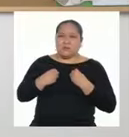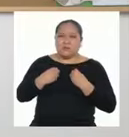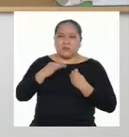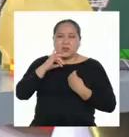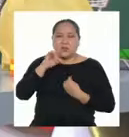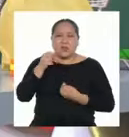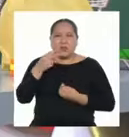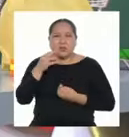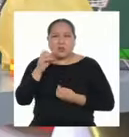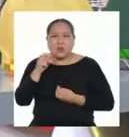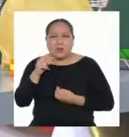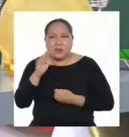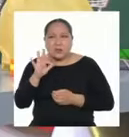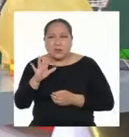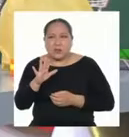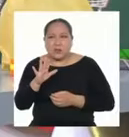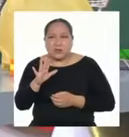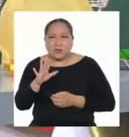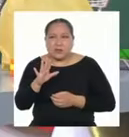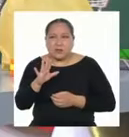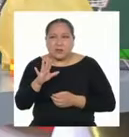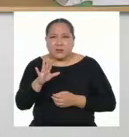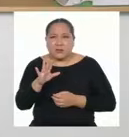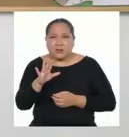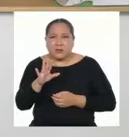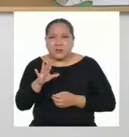Jonathan.